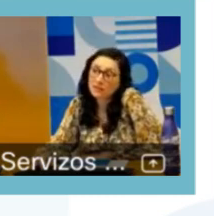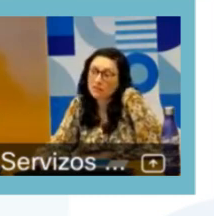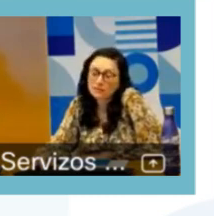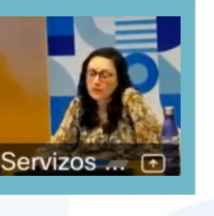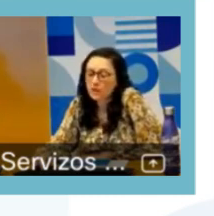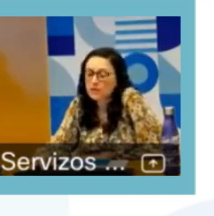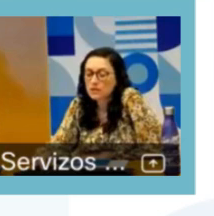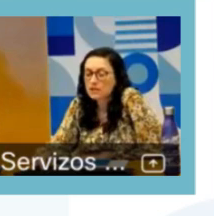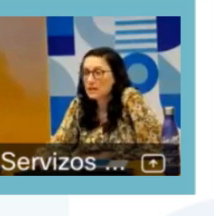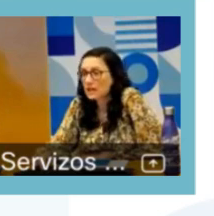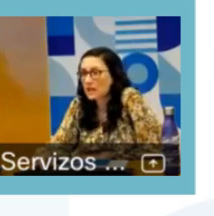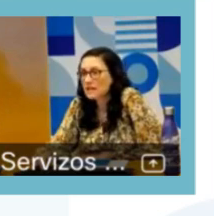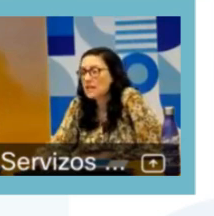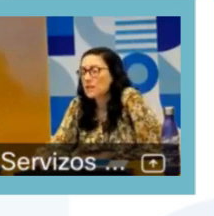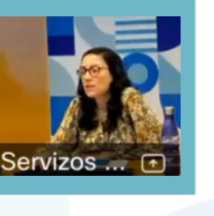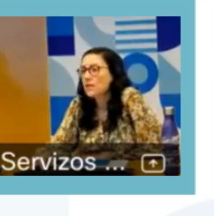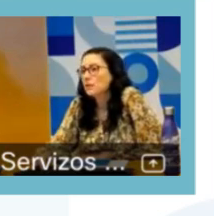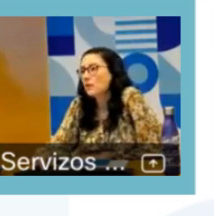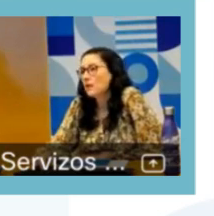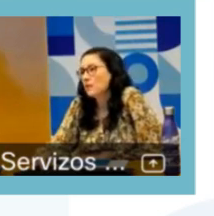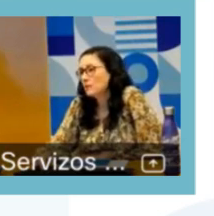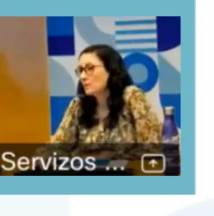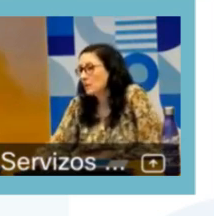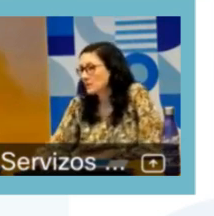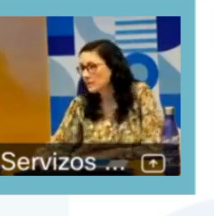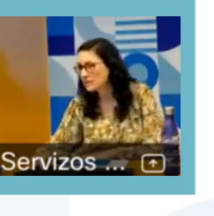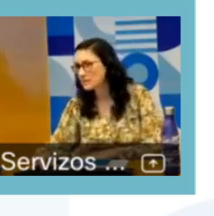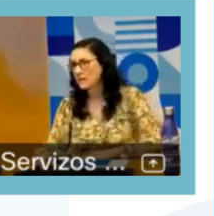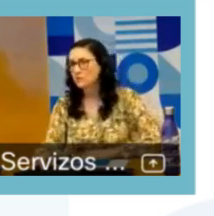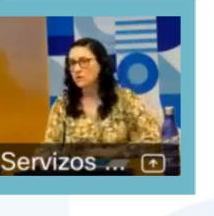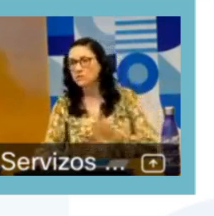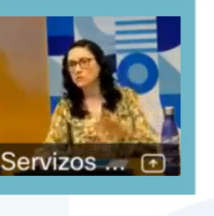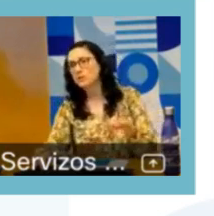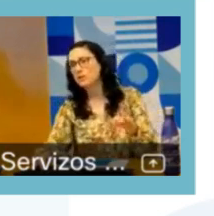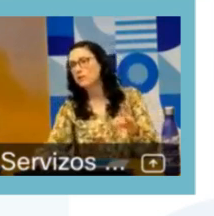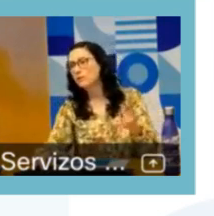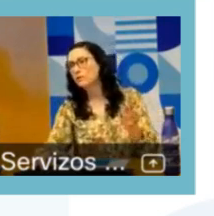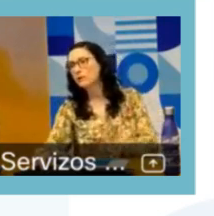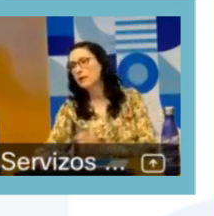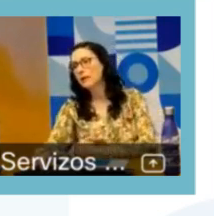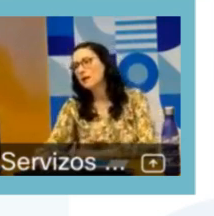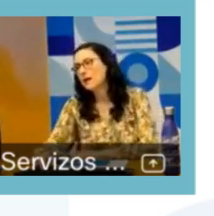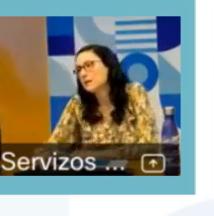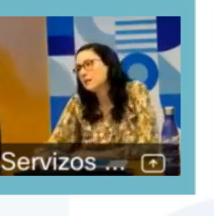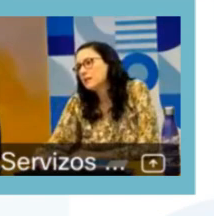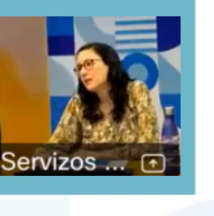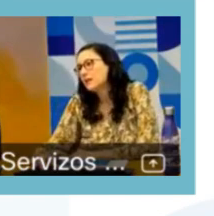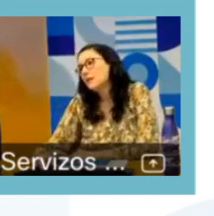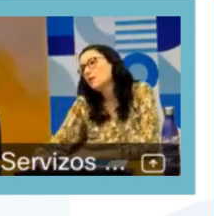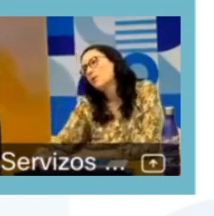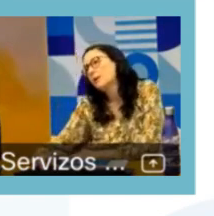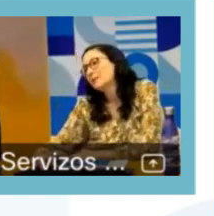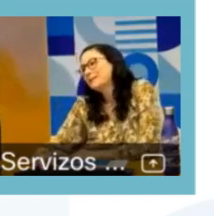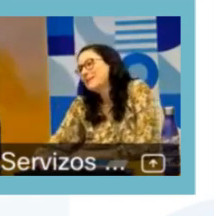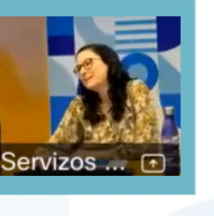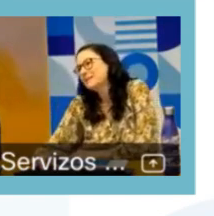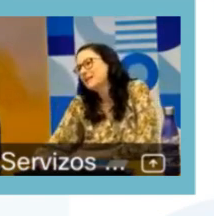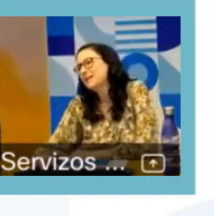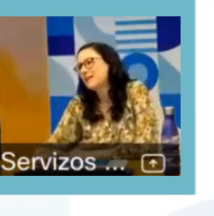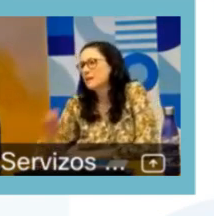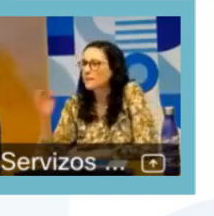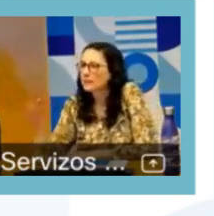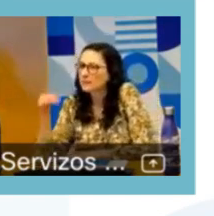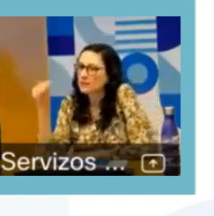Y en ocasiones raras puede dar lugar a una colestasis, a una obstrucción del flujo biliar a través del hígado, o a